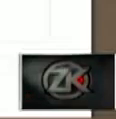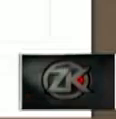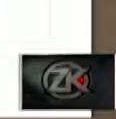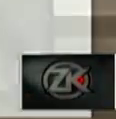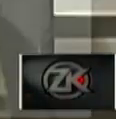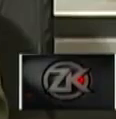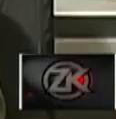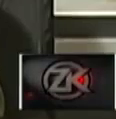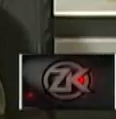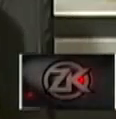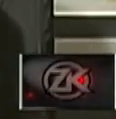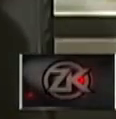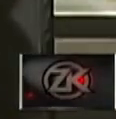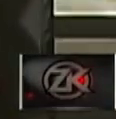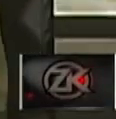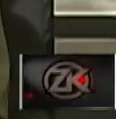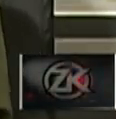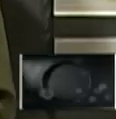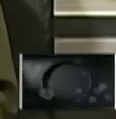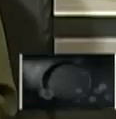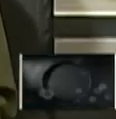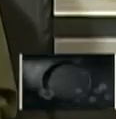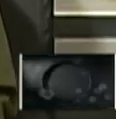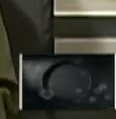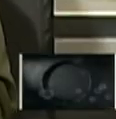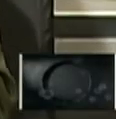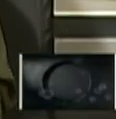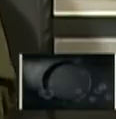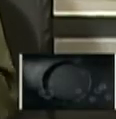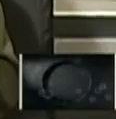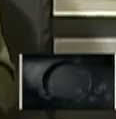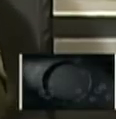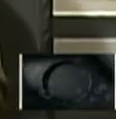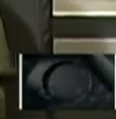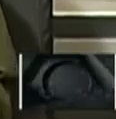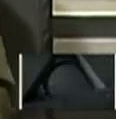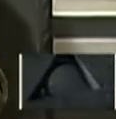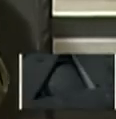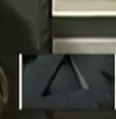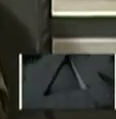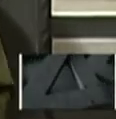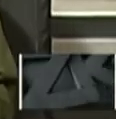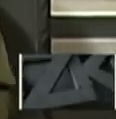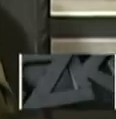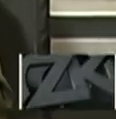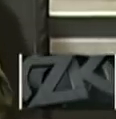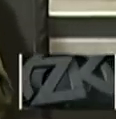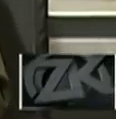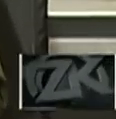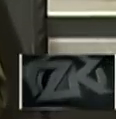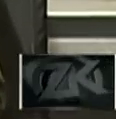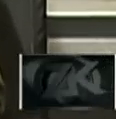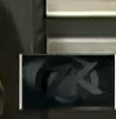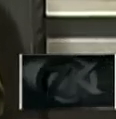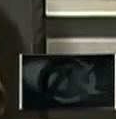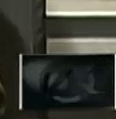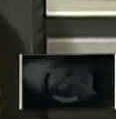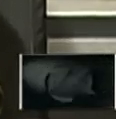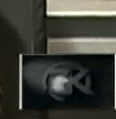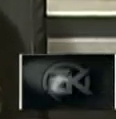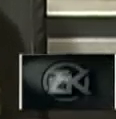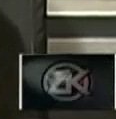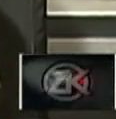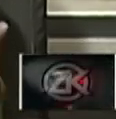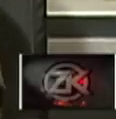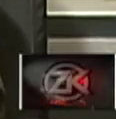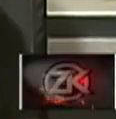grupos de WhatsApp de la Junta de Condominio, donde decían que bueno, que ya Conviasa estaba cerrada, había cerrado las puertas, que no iba a atender los compromisos